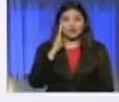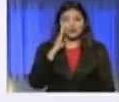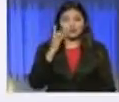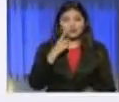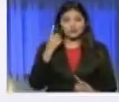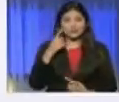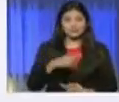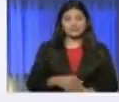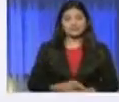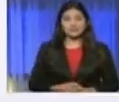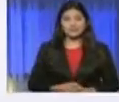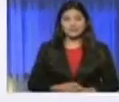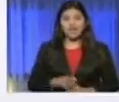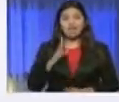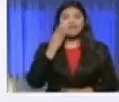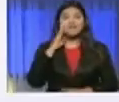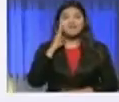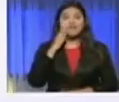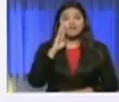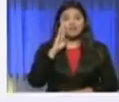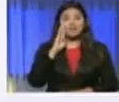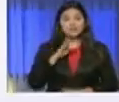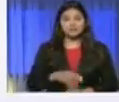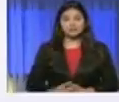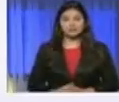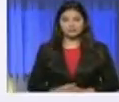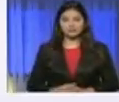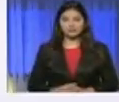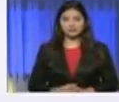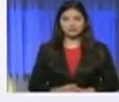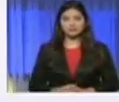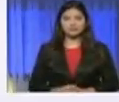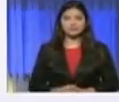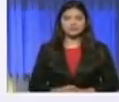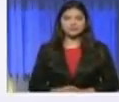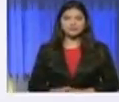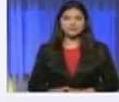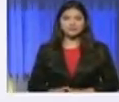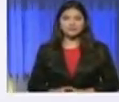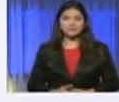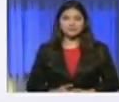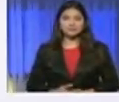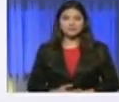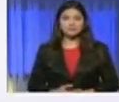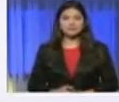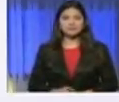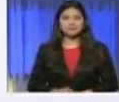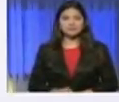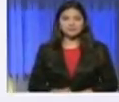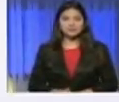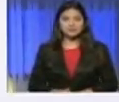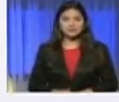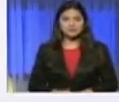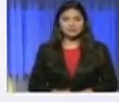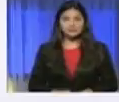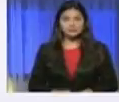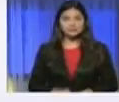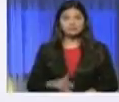Live, Facebook Live, ¿verdad? Así que una vez que lo